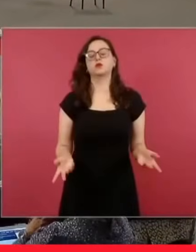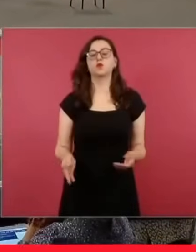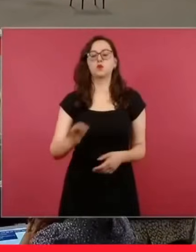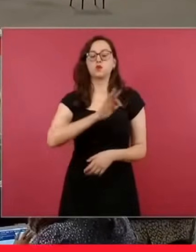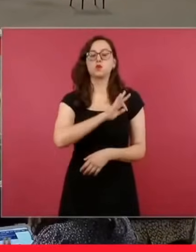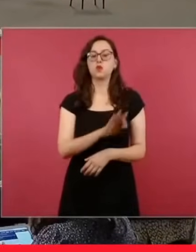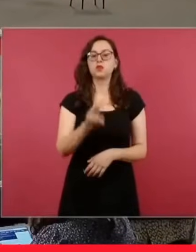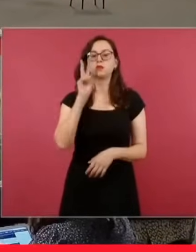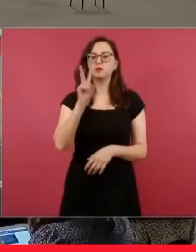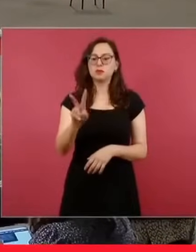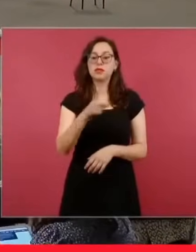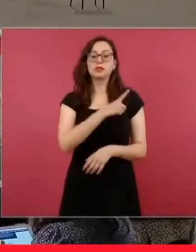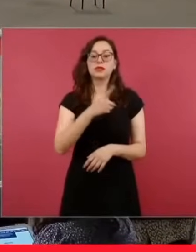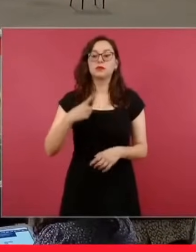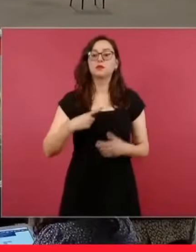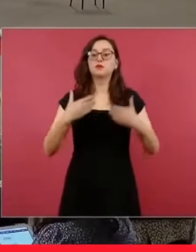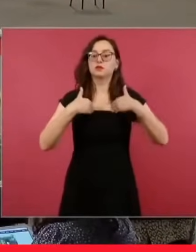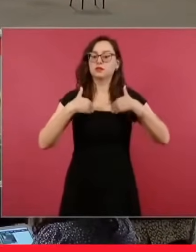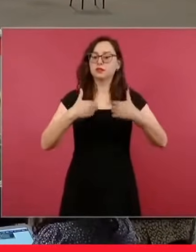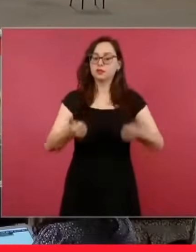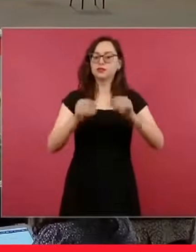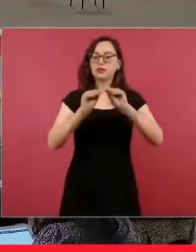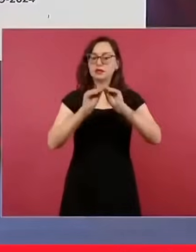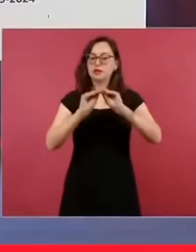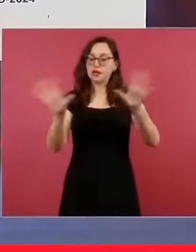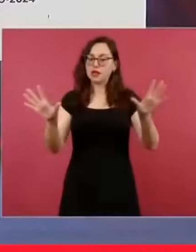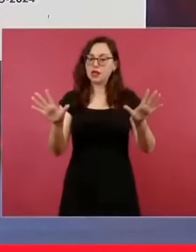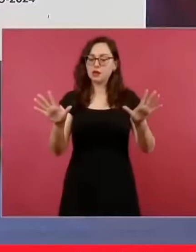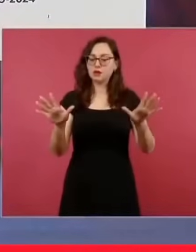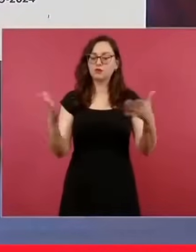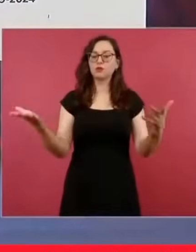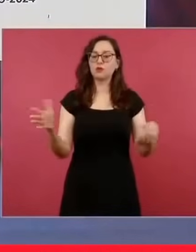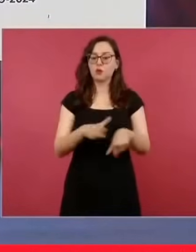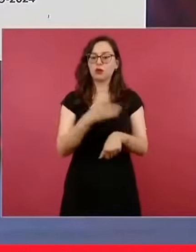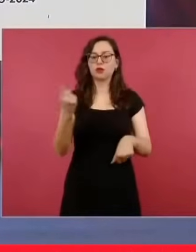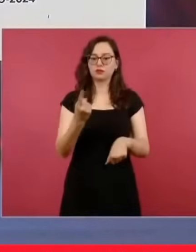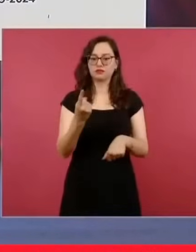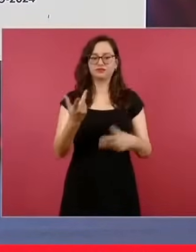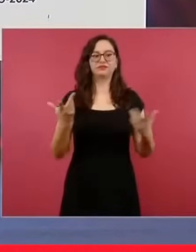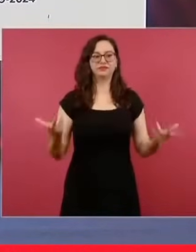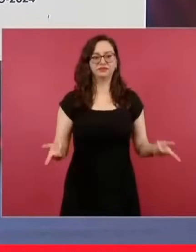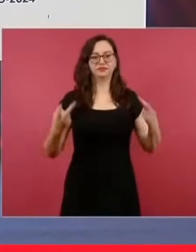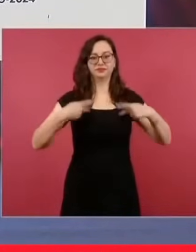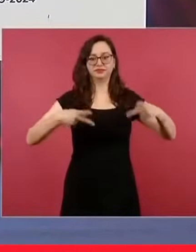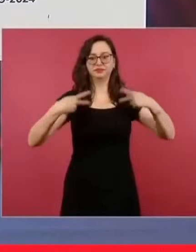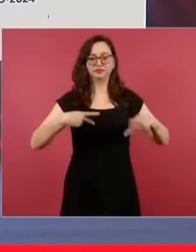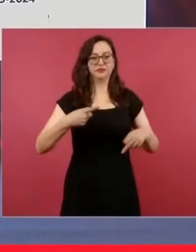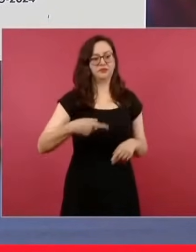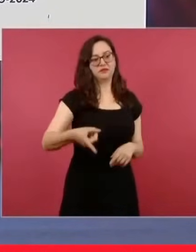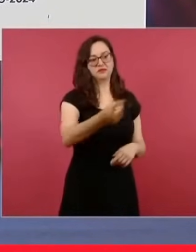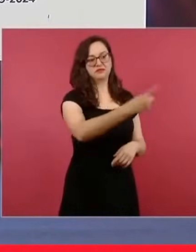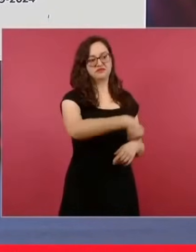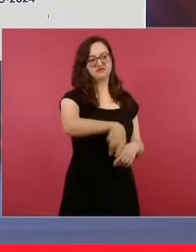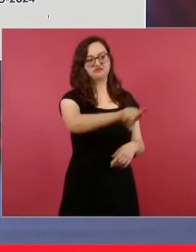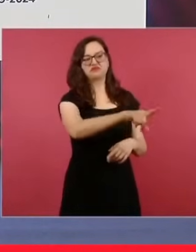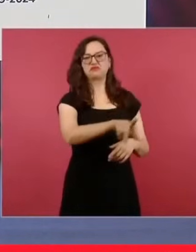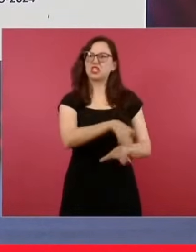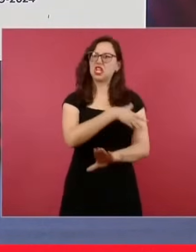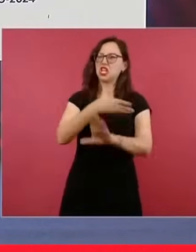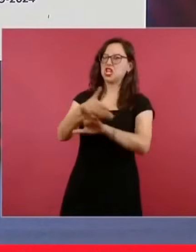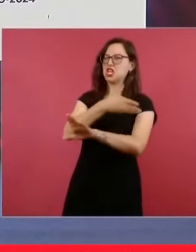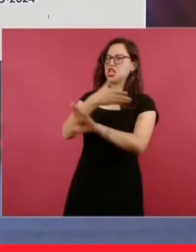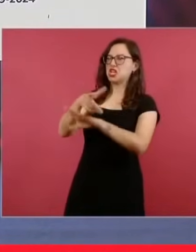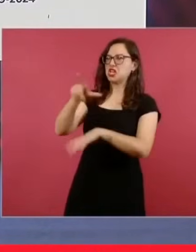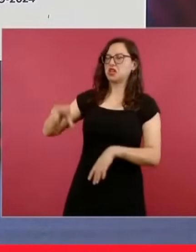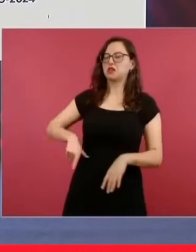importante que la gente conozca esto, sobre todo porque los que critican aquí echaban flores y no